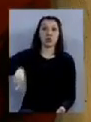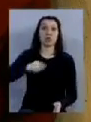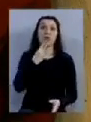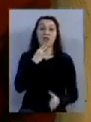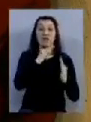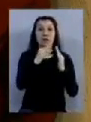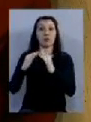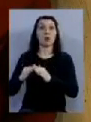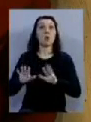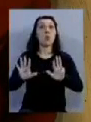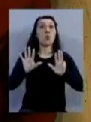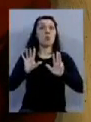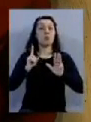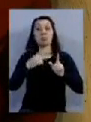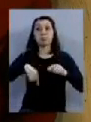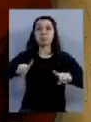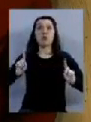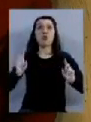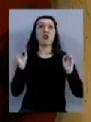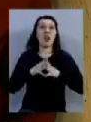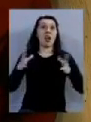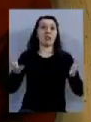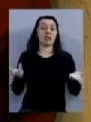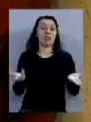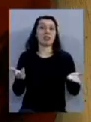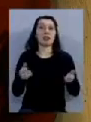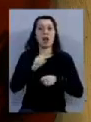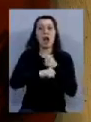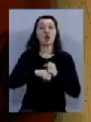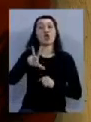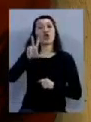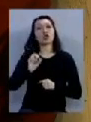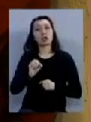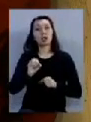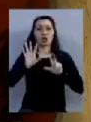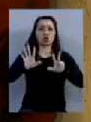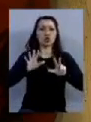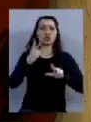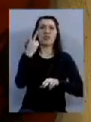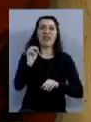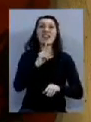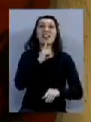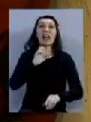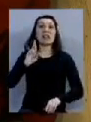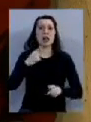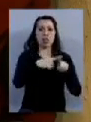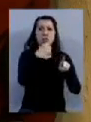ejemplo, que no es muy grande, en los años 80 podían haber 18 o 20 talleres de